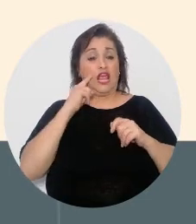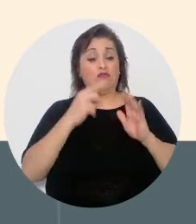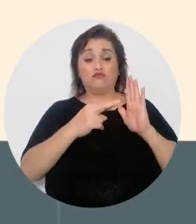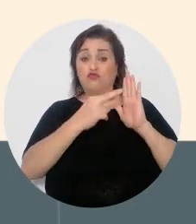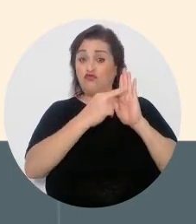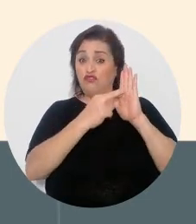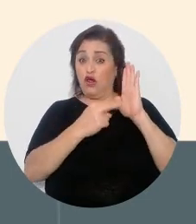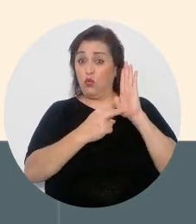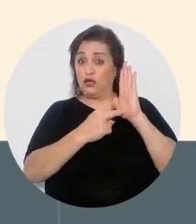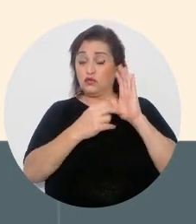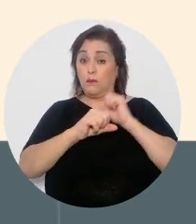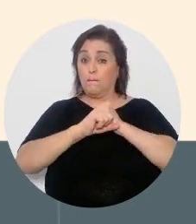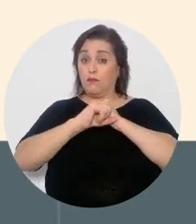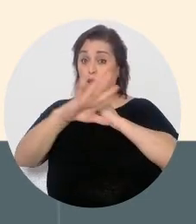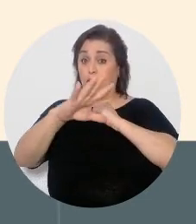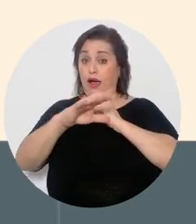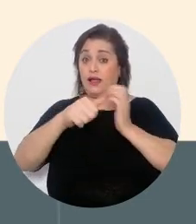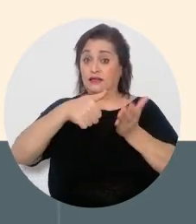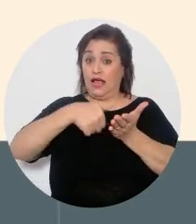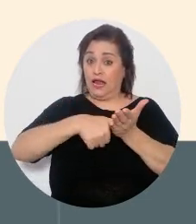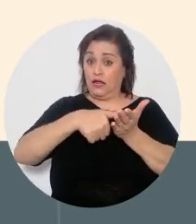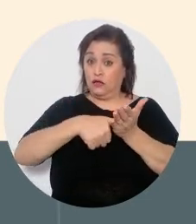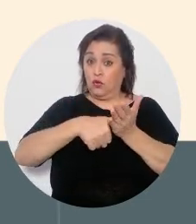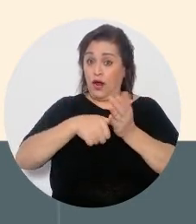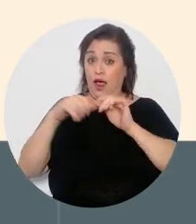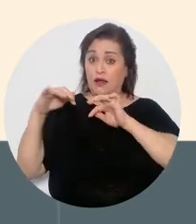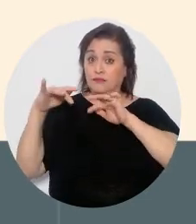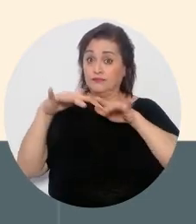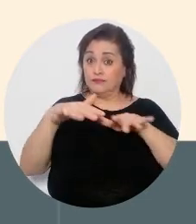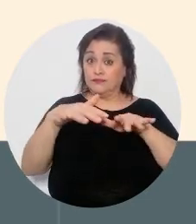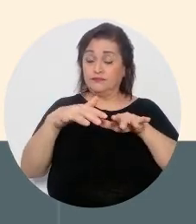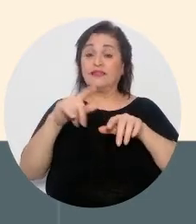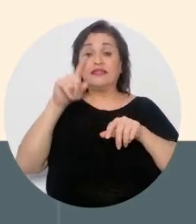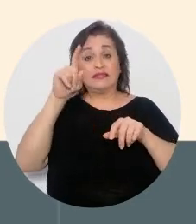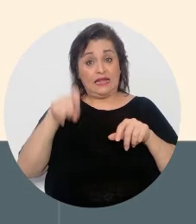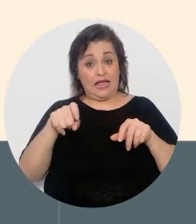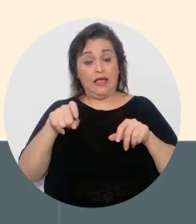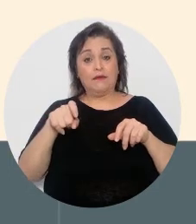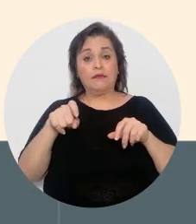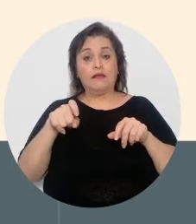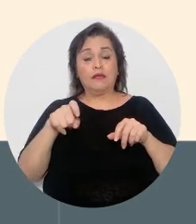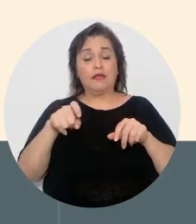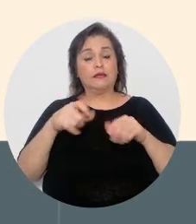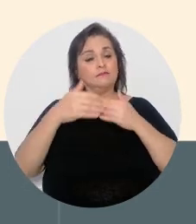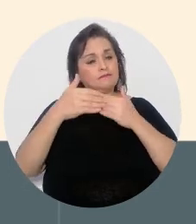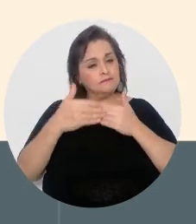La regulación de la propaganda electoral debe